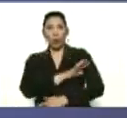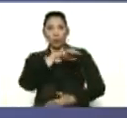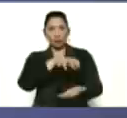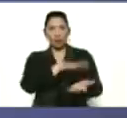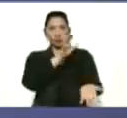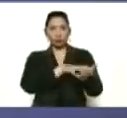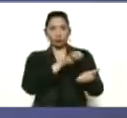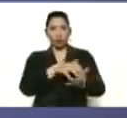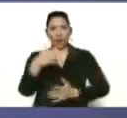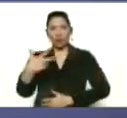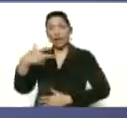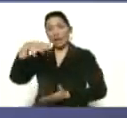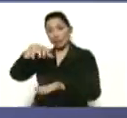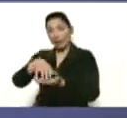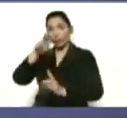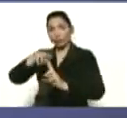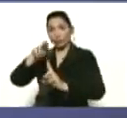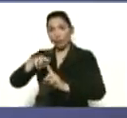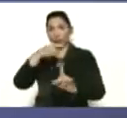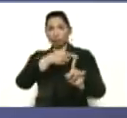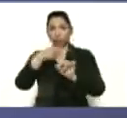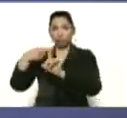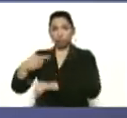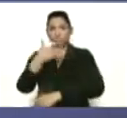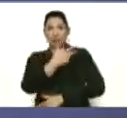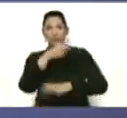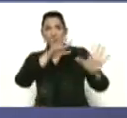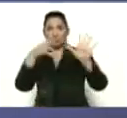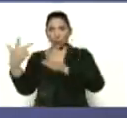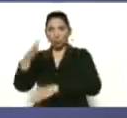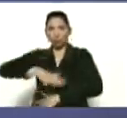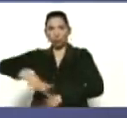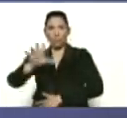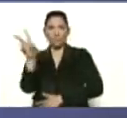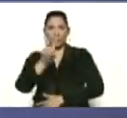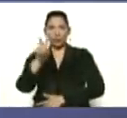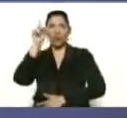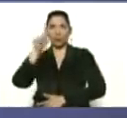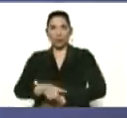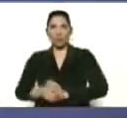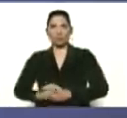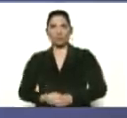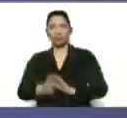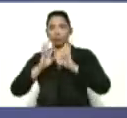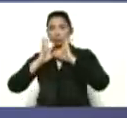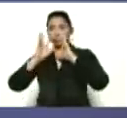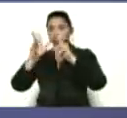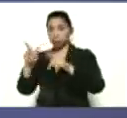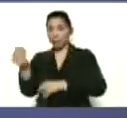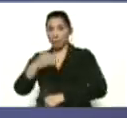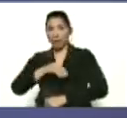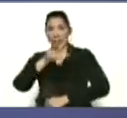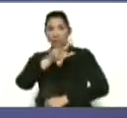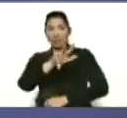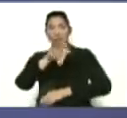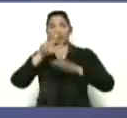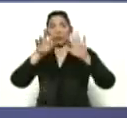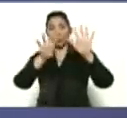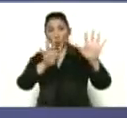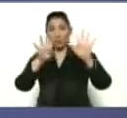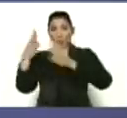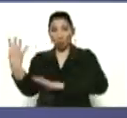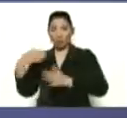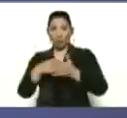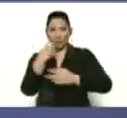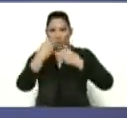Esparta y 3 del estado Táchira, para sumar 318 en todo el país. También daba cuenta de las más de 394.000 visitas casa